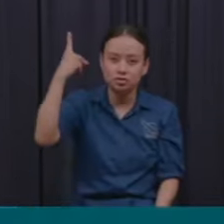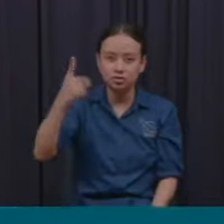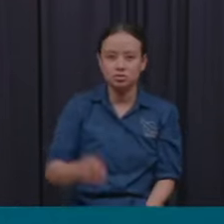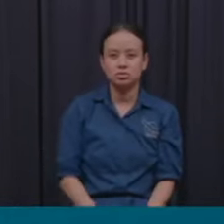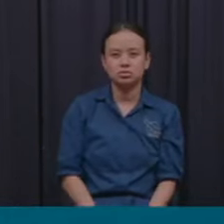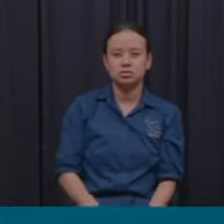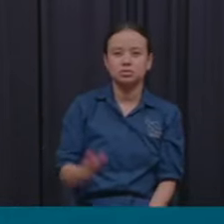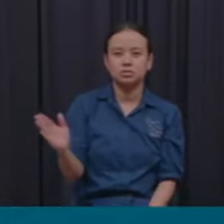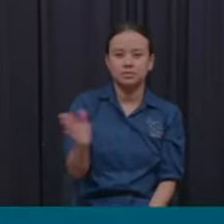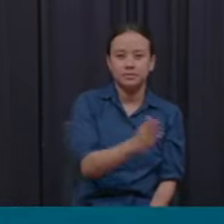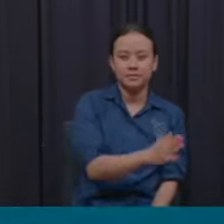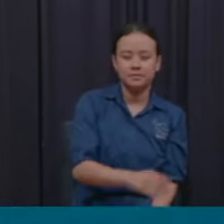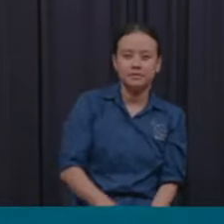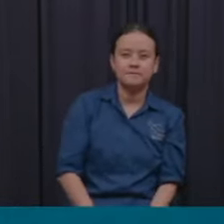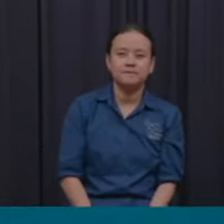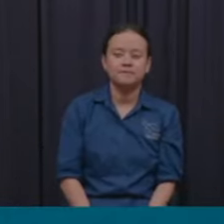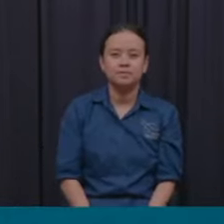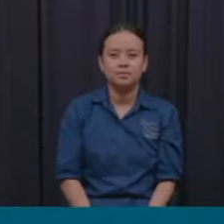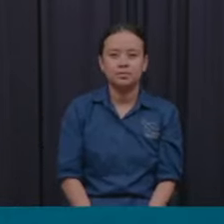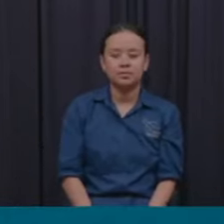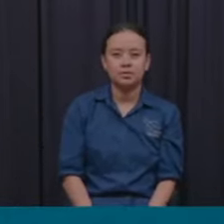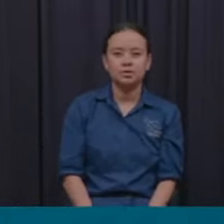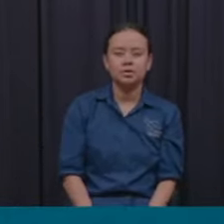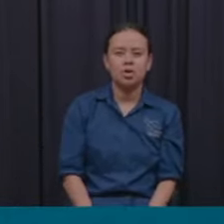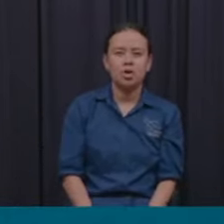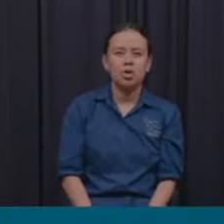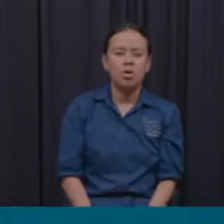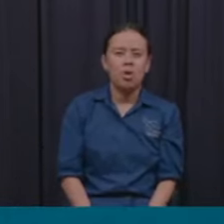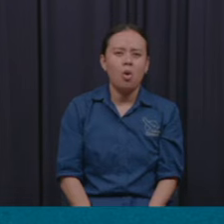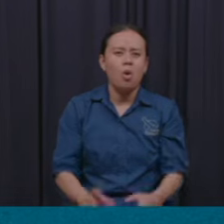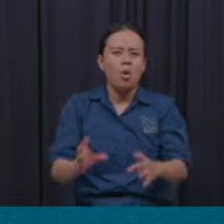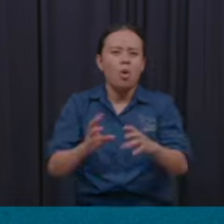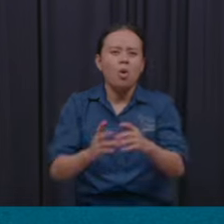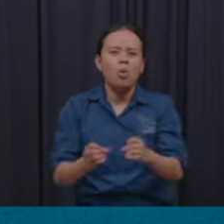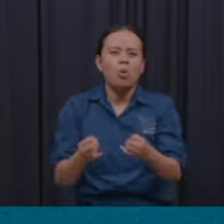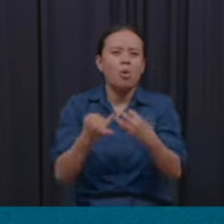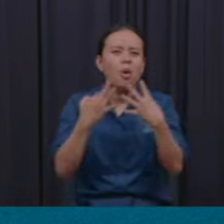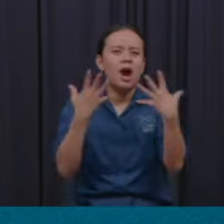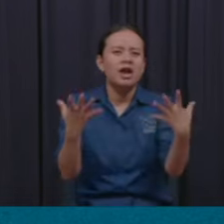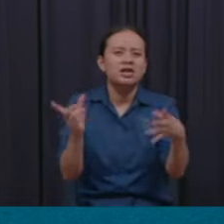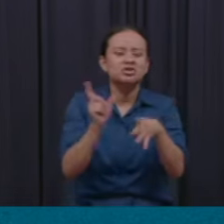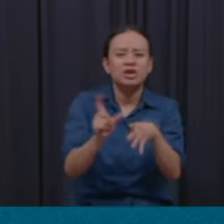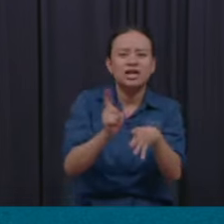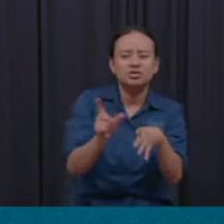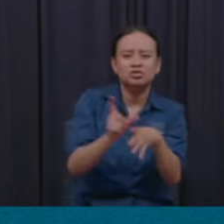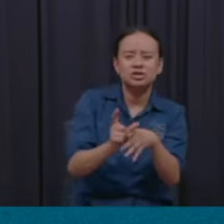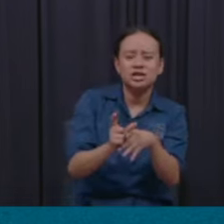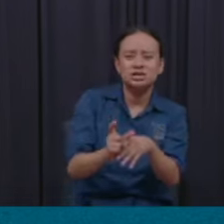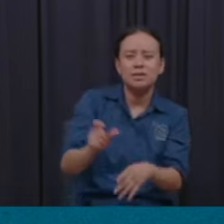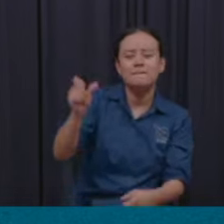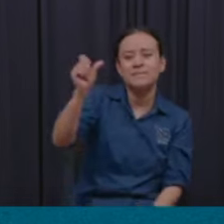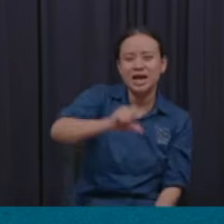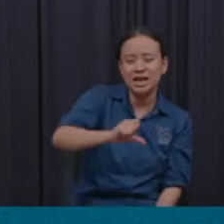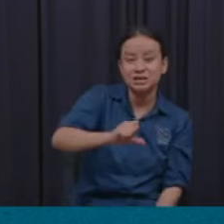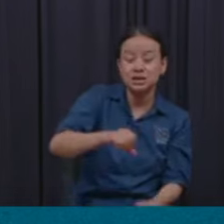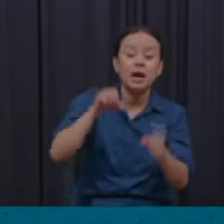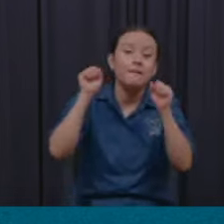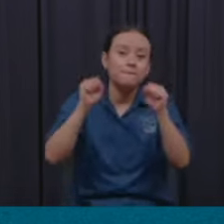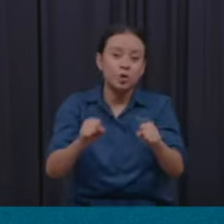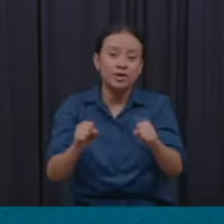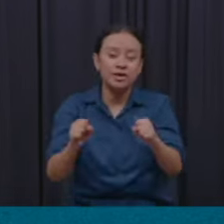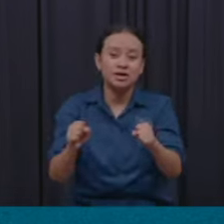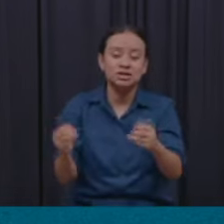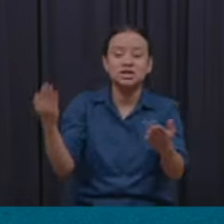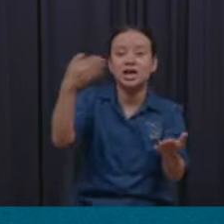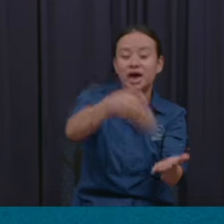¿Cuáles son los síntomas de contaminación espiritual en nuestras casas? No voy a ser muy exhaustivo, sino a